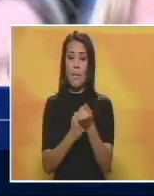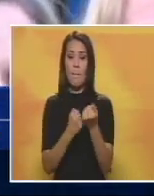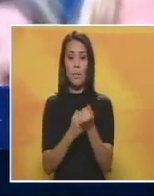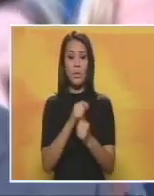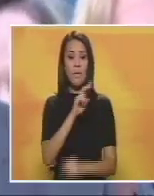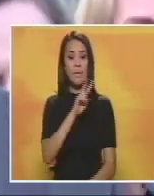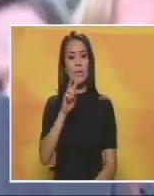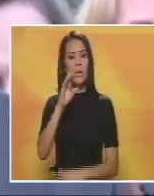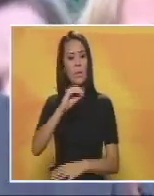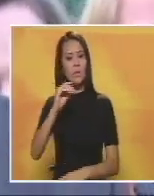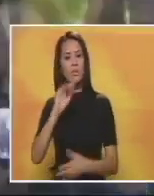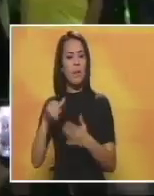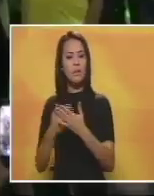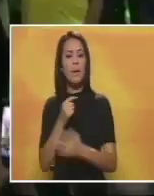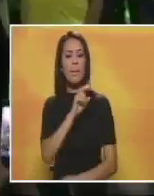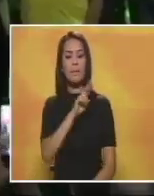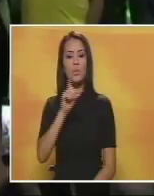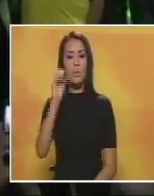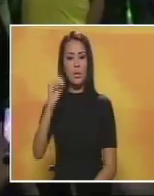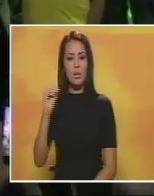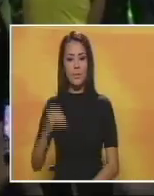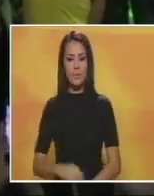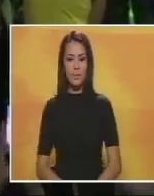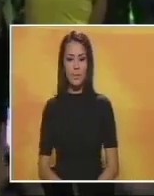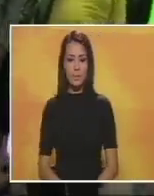de 22% al 21%.